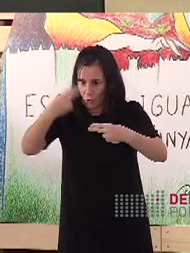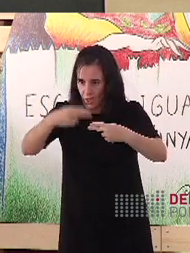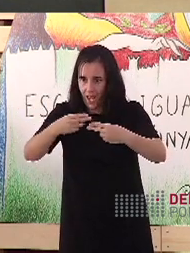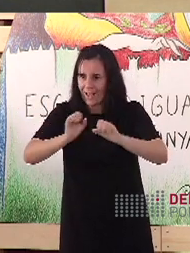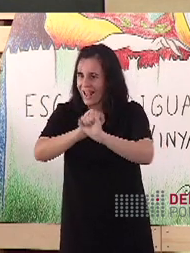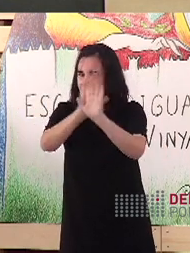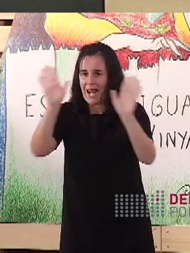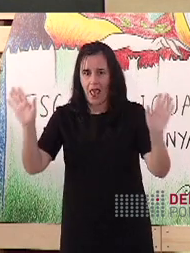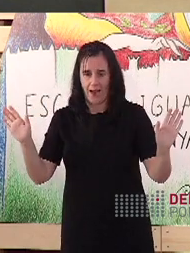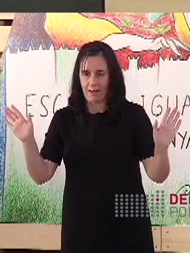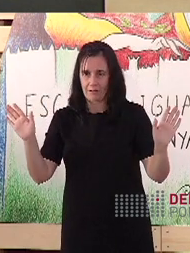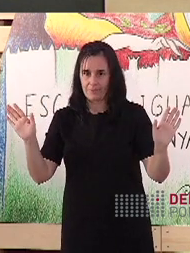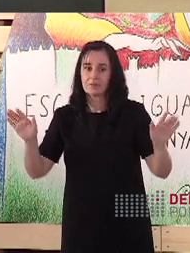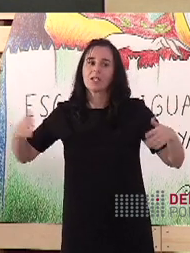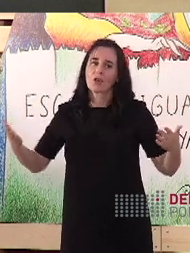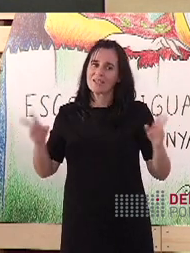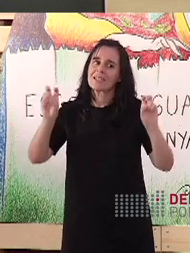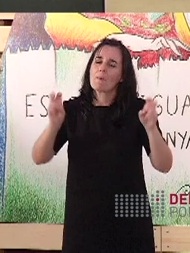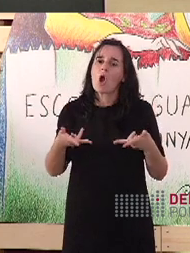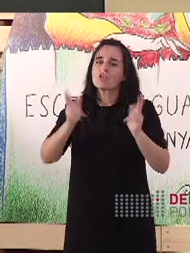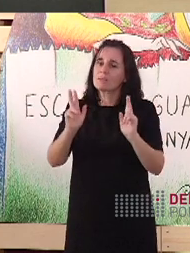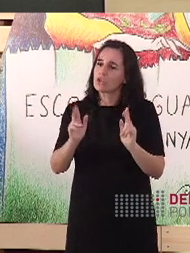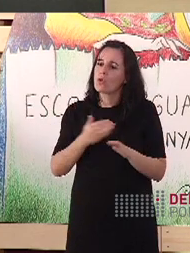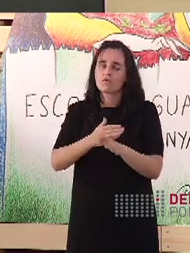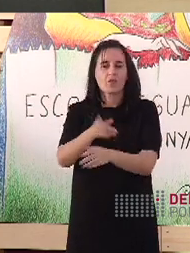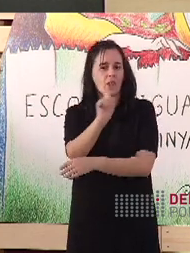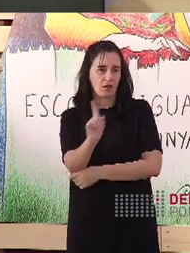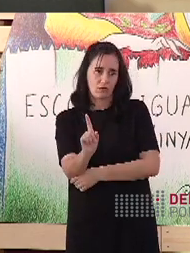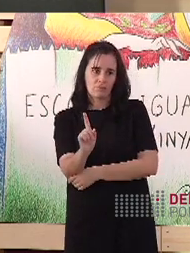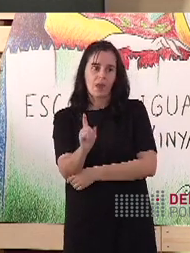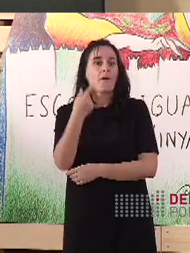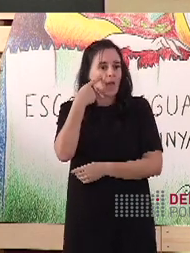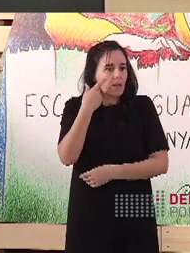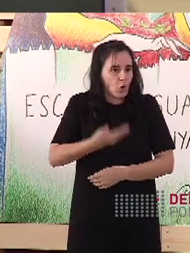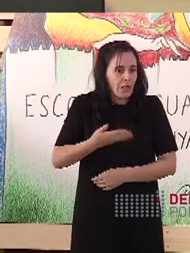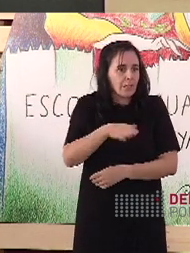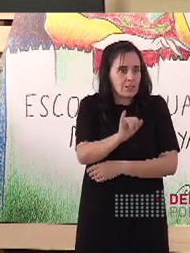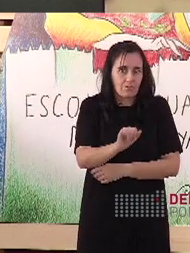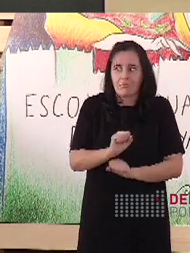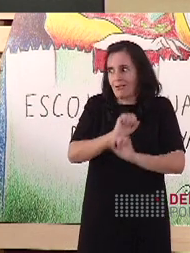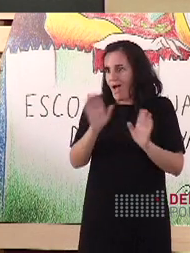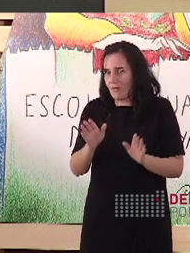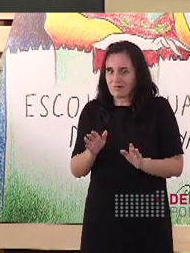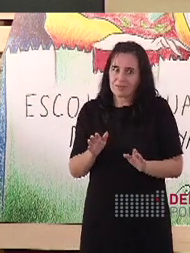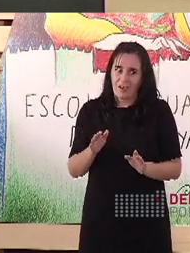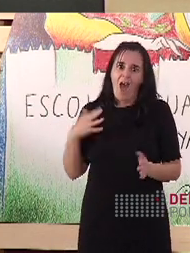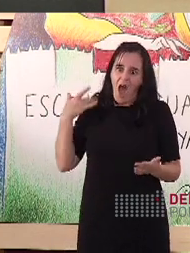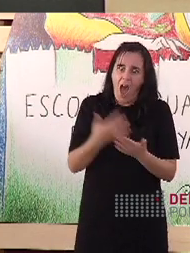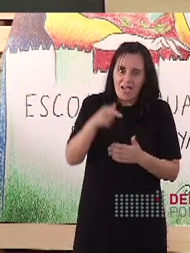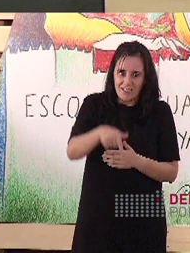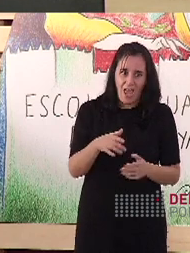es por eso digo que el tema del consentimiento no es suficiente. No es que no sea importante, es importantísimo. Joder, lo que nos ha costado llegar hasta el